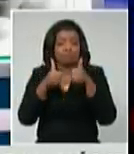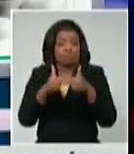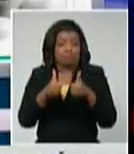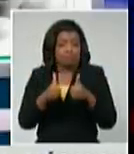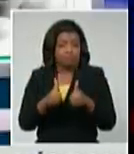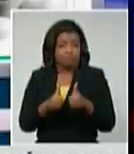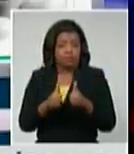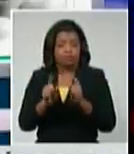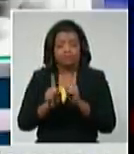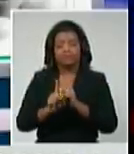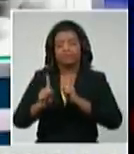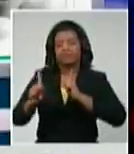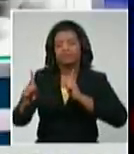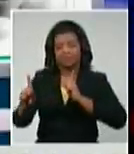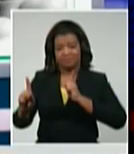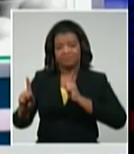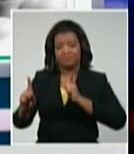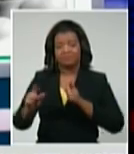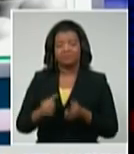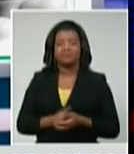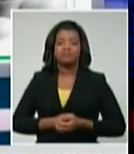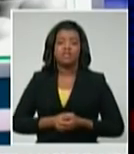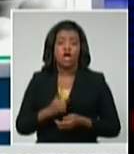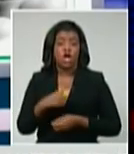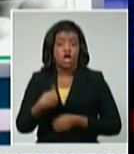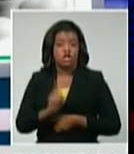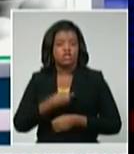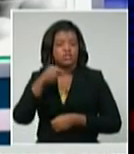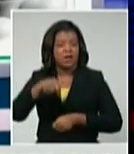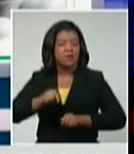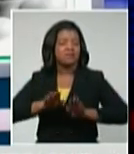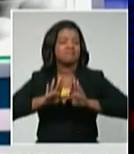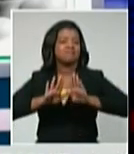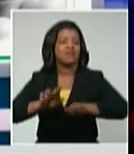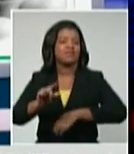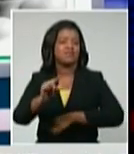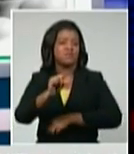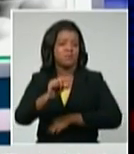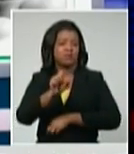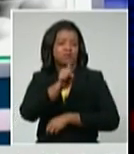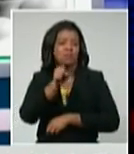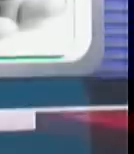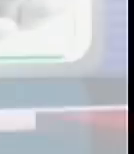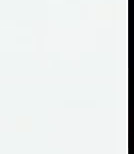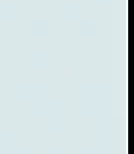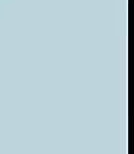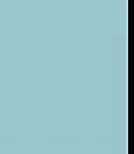y el distanciamiento físico. Nosotros vamos a una pausa para la ronda de preguntas.